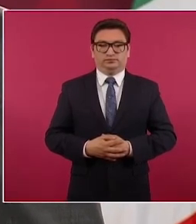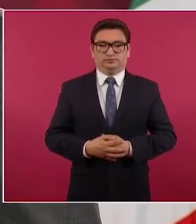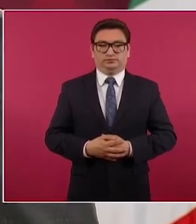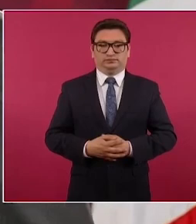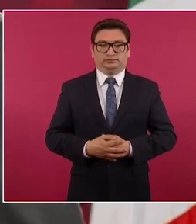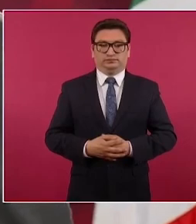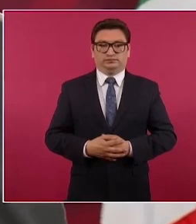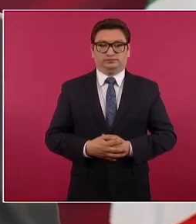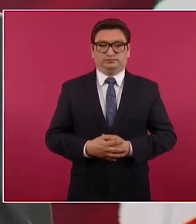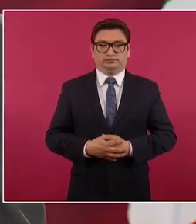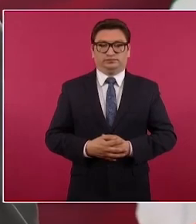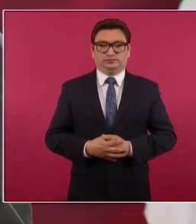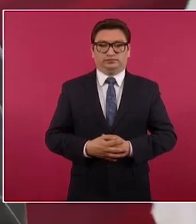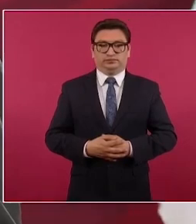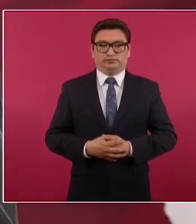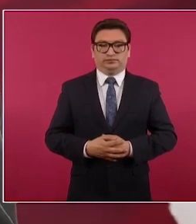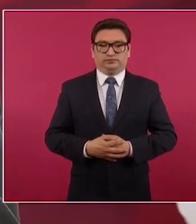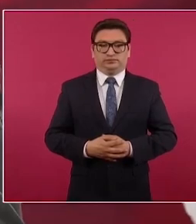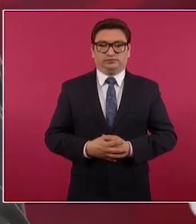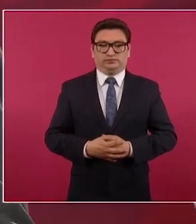Ni tratándose